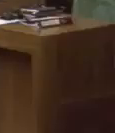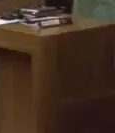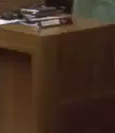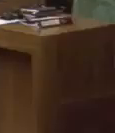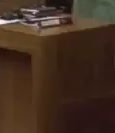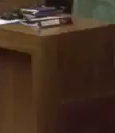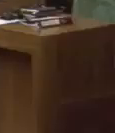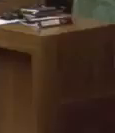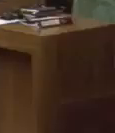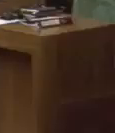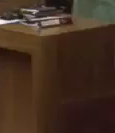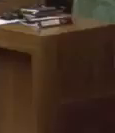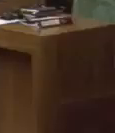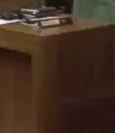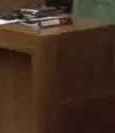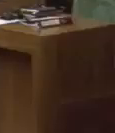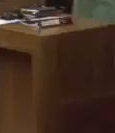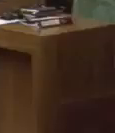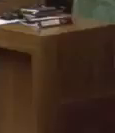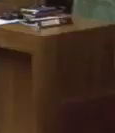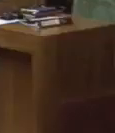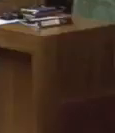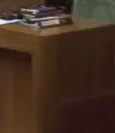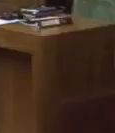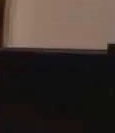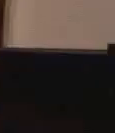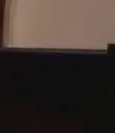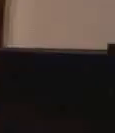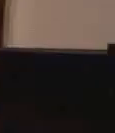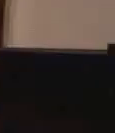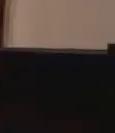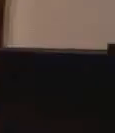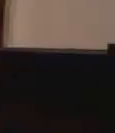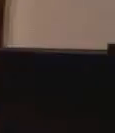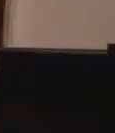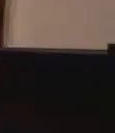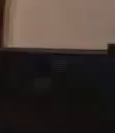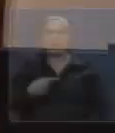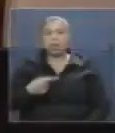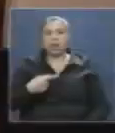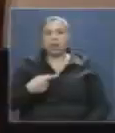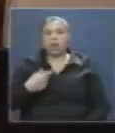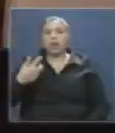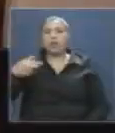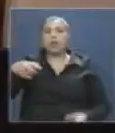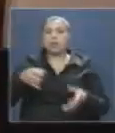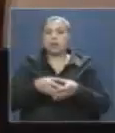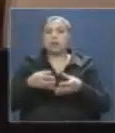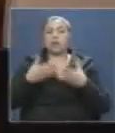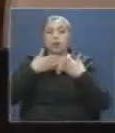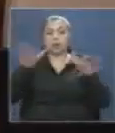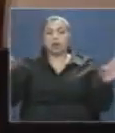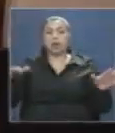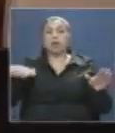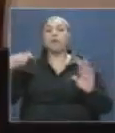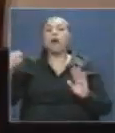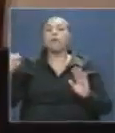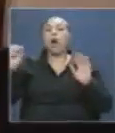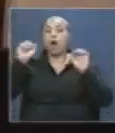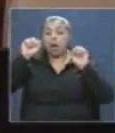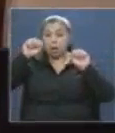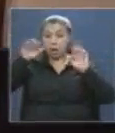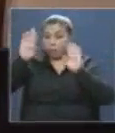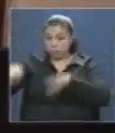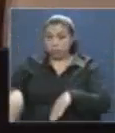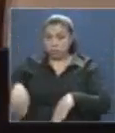Muchas gracias, presidente. Quiero decir que a nombre del Partido Liberal vamos a apoyar esta iniciativa de reforma